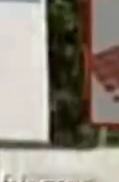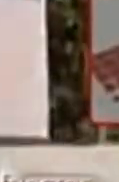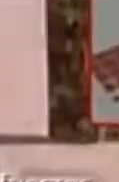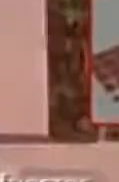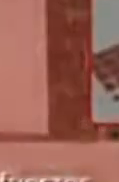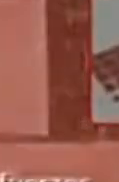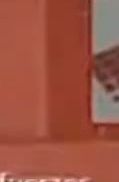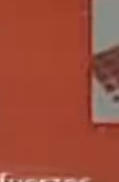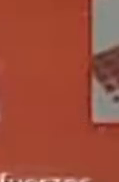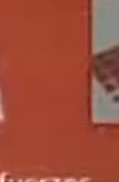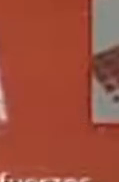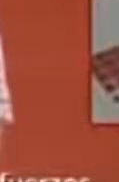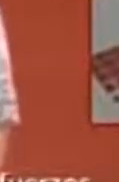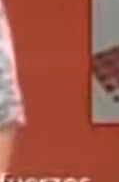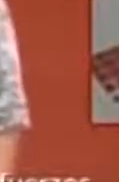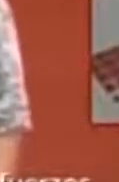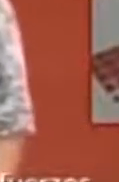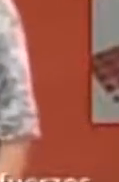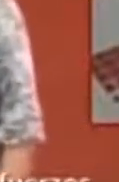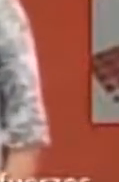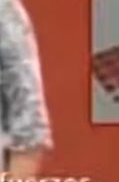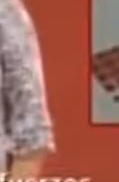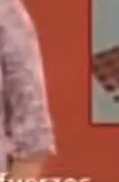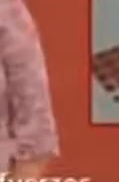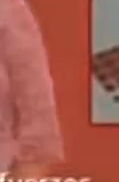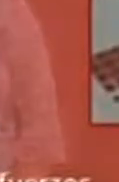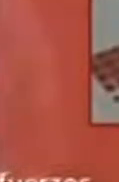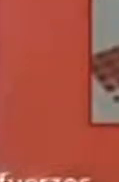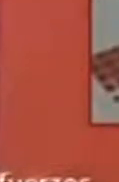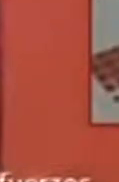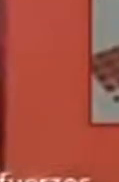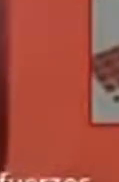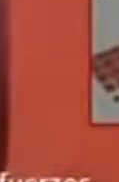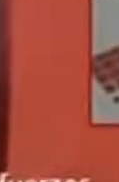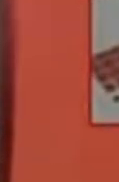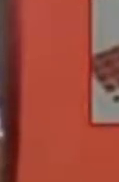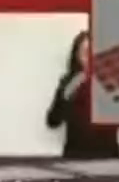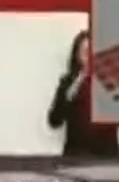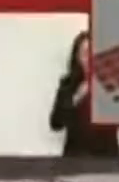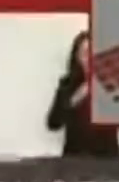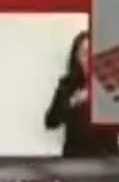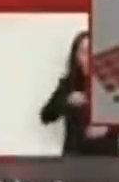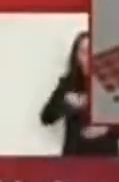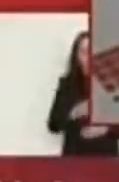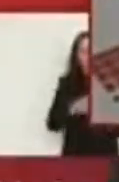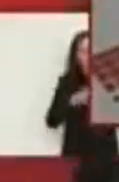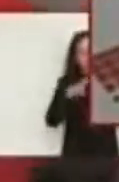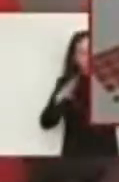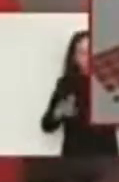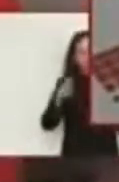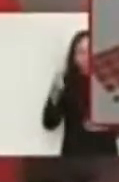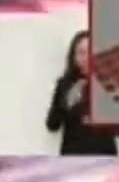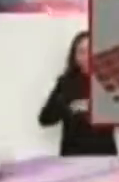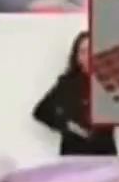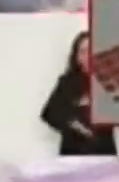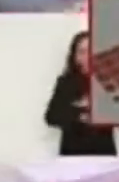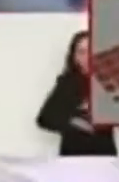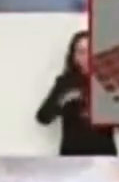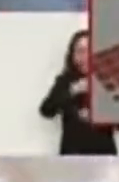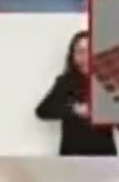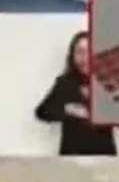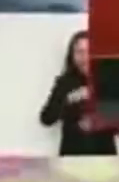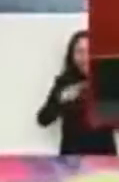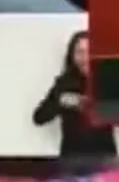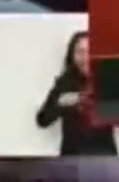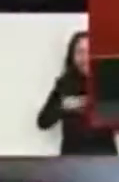que afortunadamente sí ha habido ejemplos en algunas ciudades medias, que también, como bien lo señalabas, pues se ven ya impactadas. Yo creo que hay